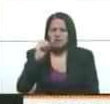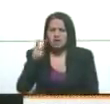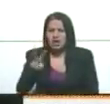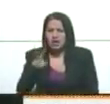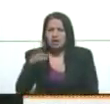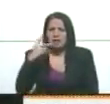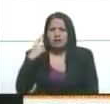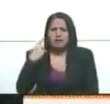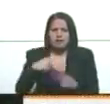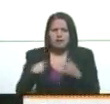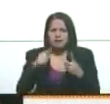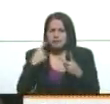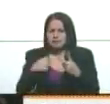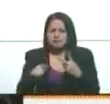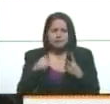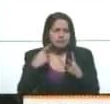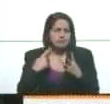viva